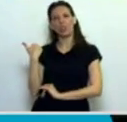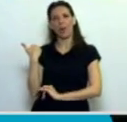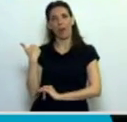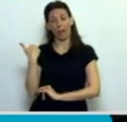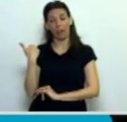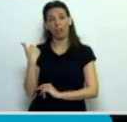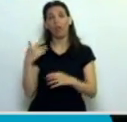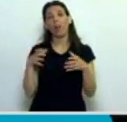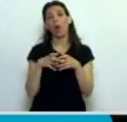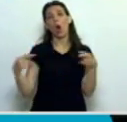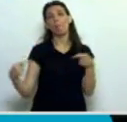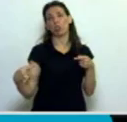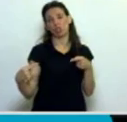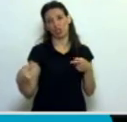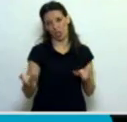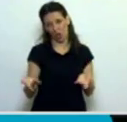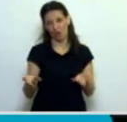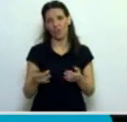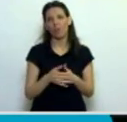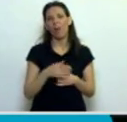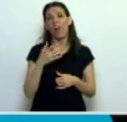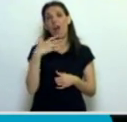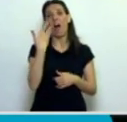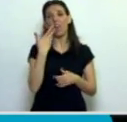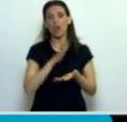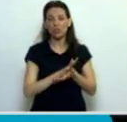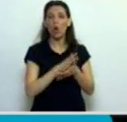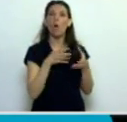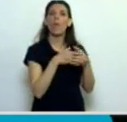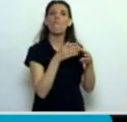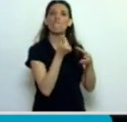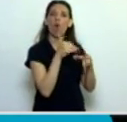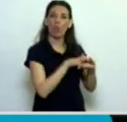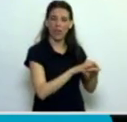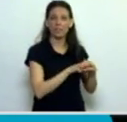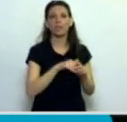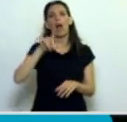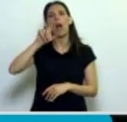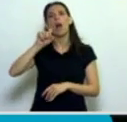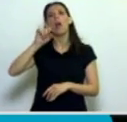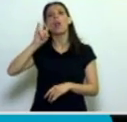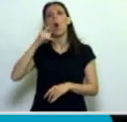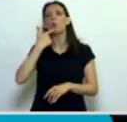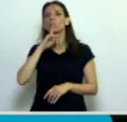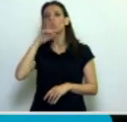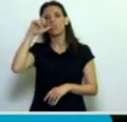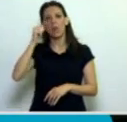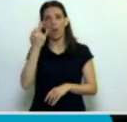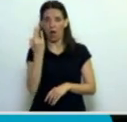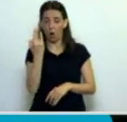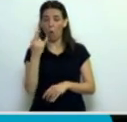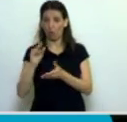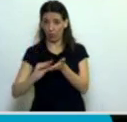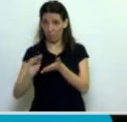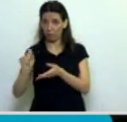parte de la oposición en relación al Fondo de Garantía. El diputado Lustó decía que,